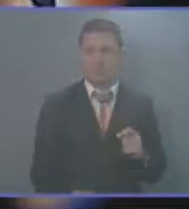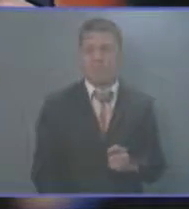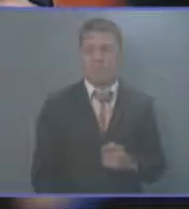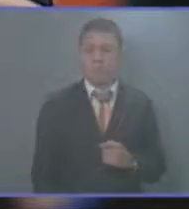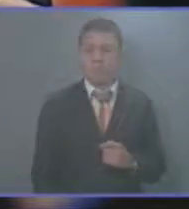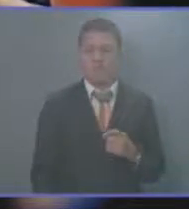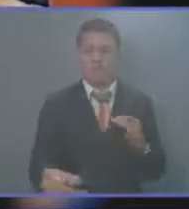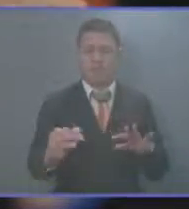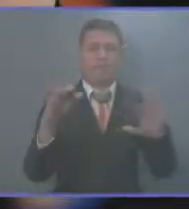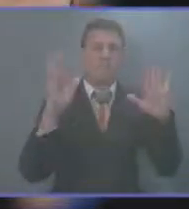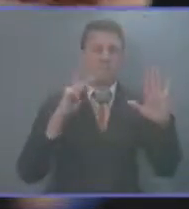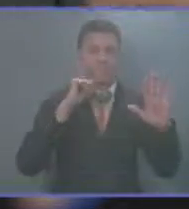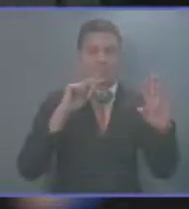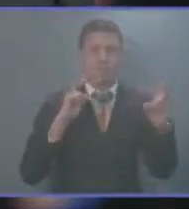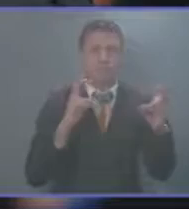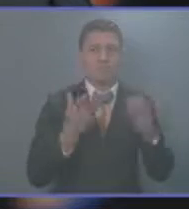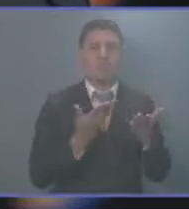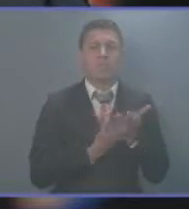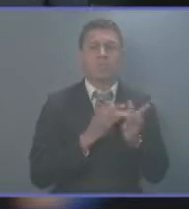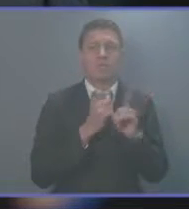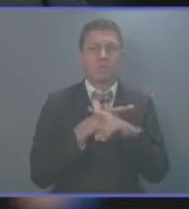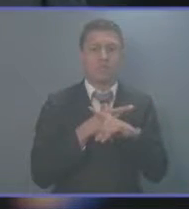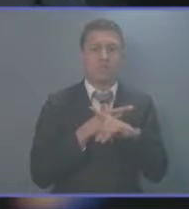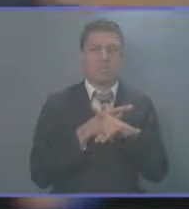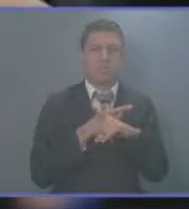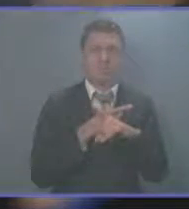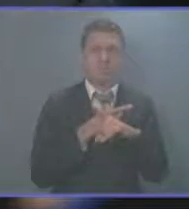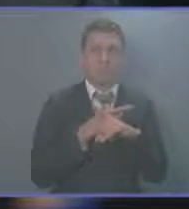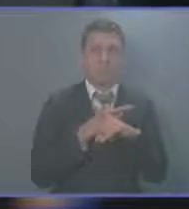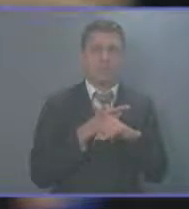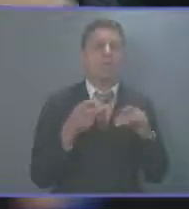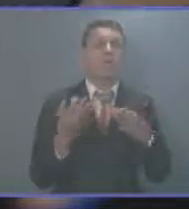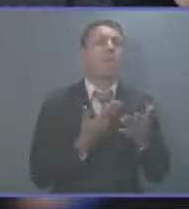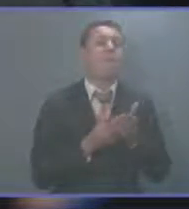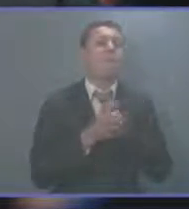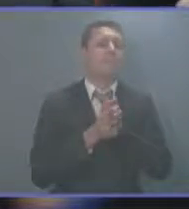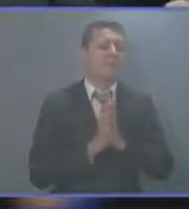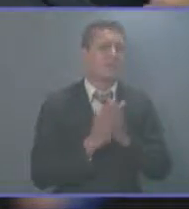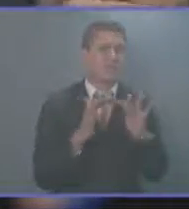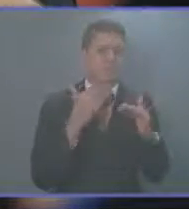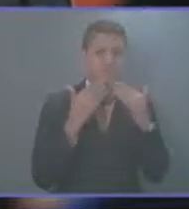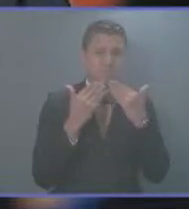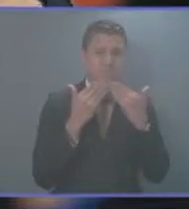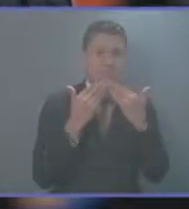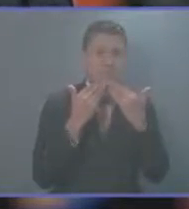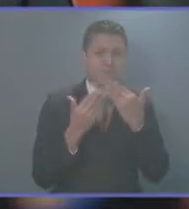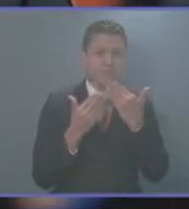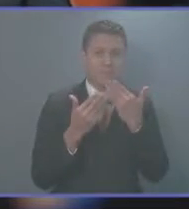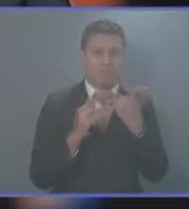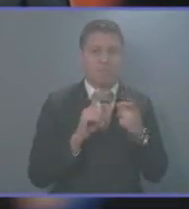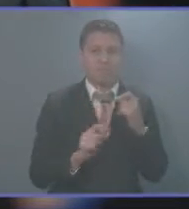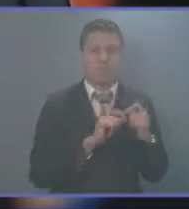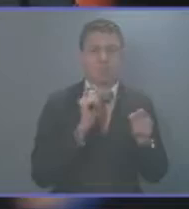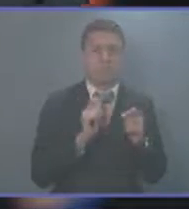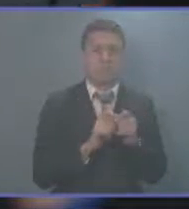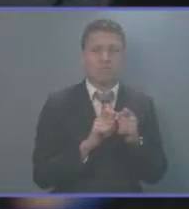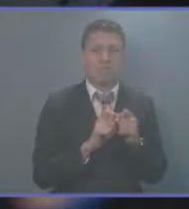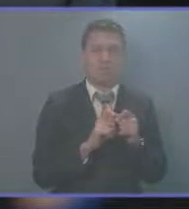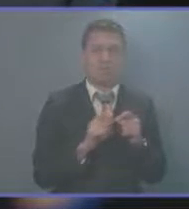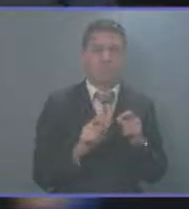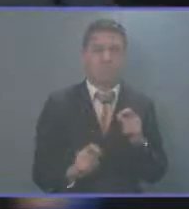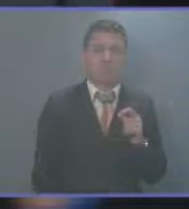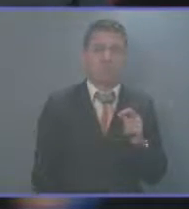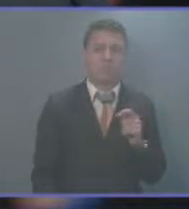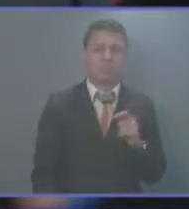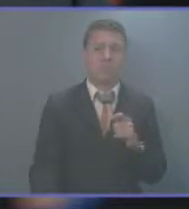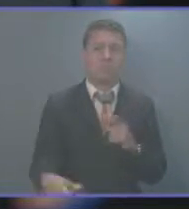Aclaramos algunas dudas, corregimos algunos datos, pedimos, hicimos algunas solicitudes que creíamos pertinentes. Y gracias a